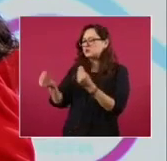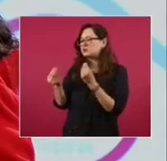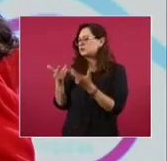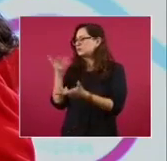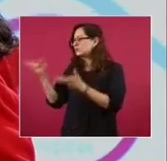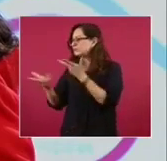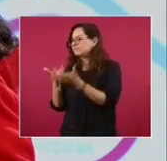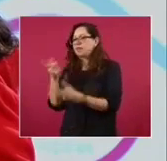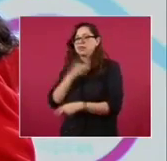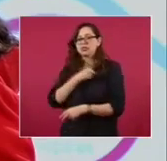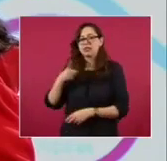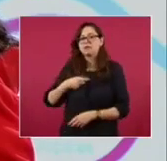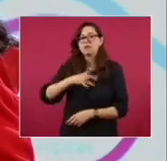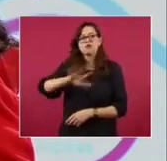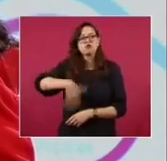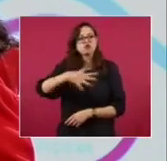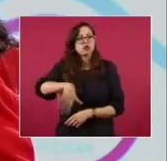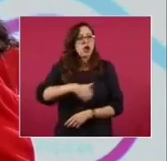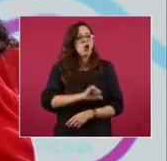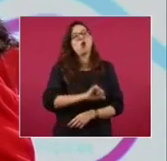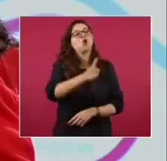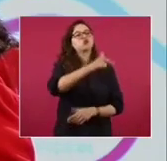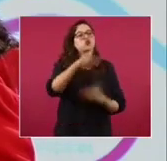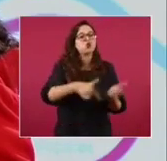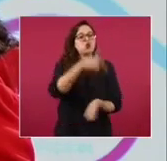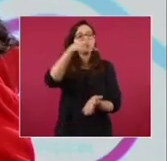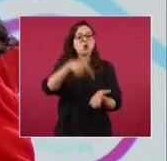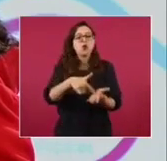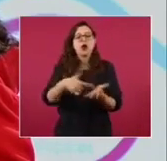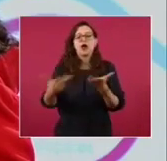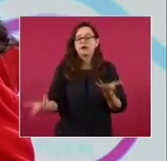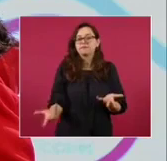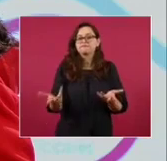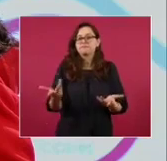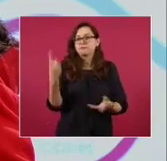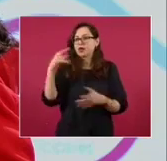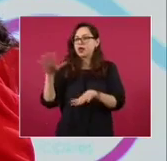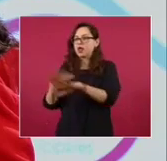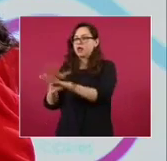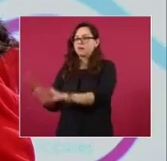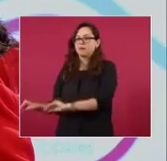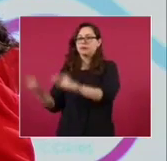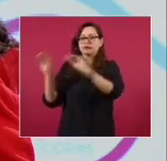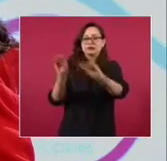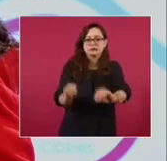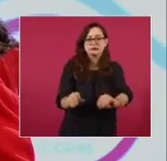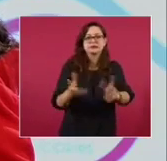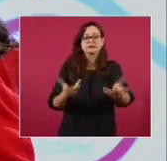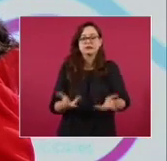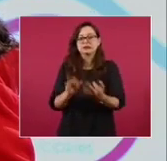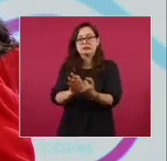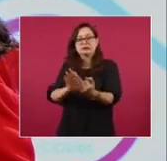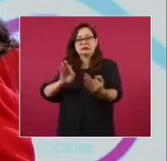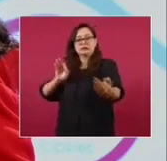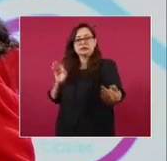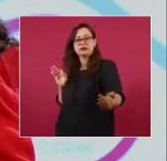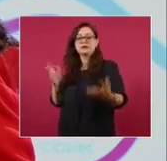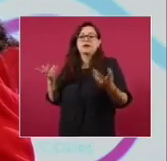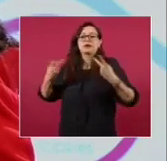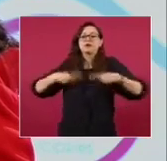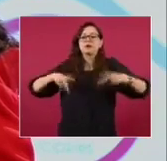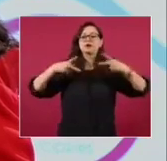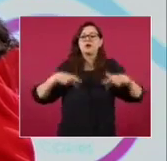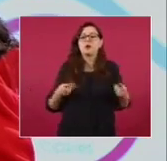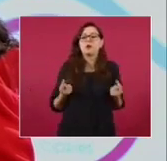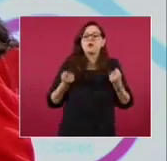pero también la población nos debe de ayudar en un sentido de tener el espacio adecuado a nivel de distancia para poder tener